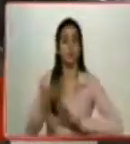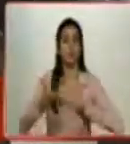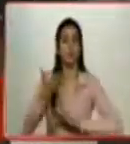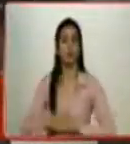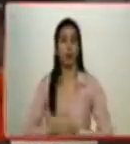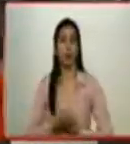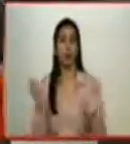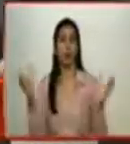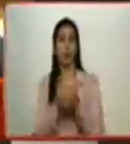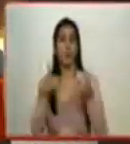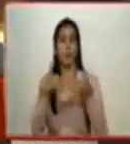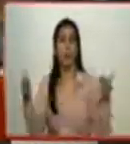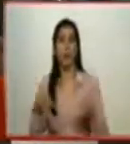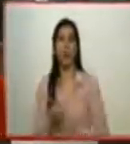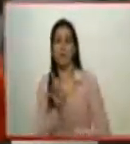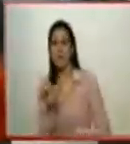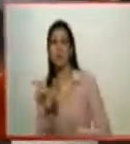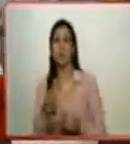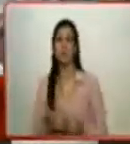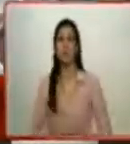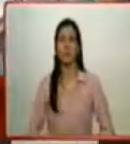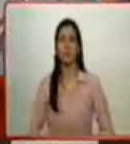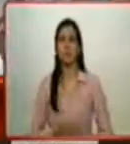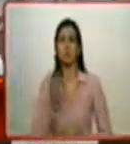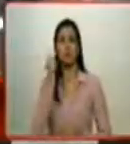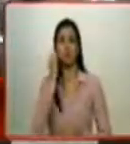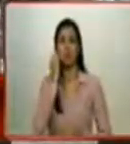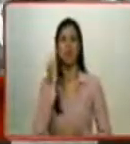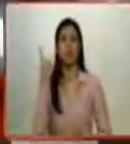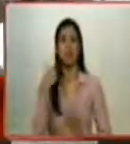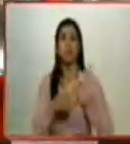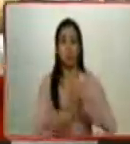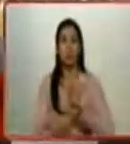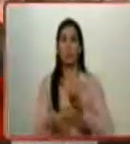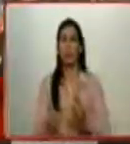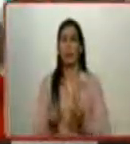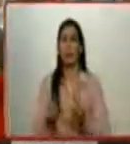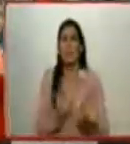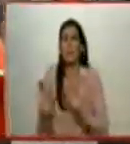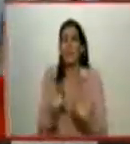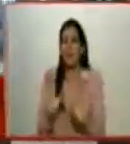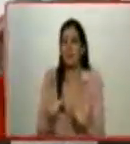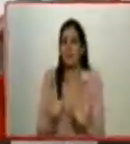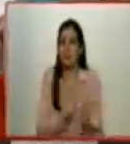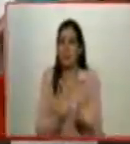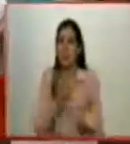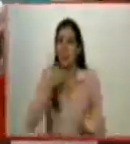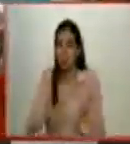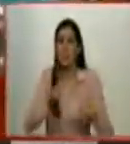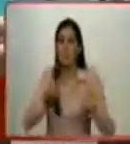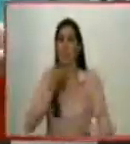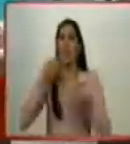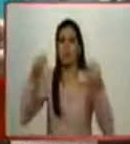nuestras fuerzas populares, el partido, el poder popular, y lo demostramos. Esto es apenas, como te decía, el preludio de la gran victoria que vamos a construir